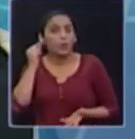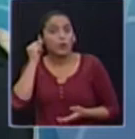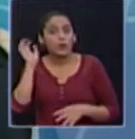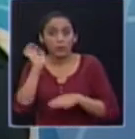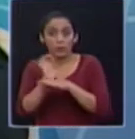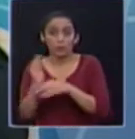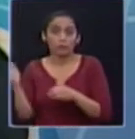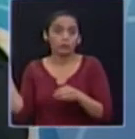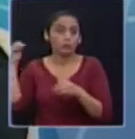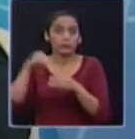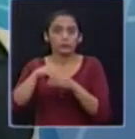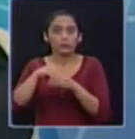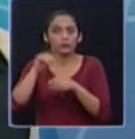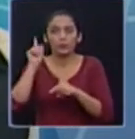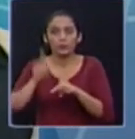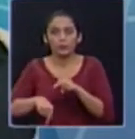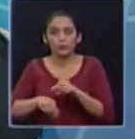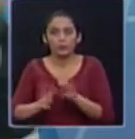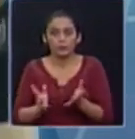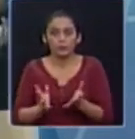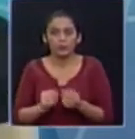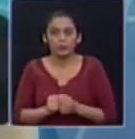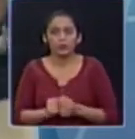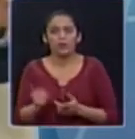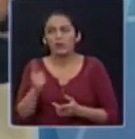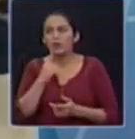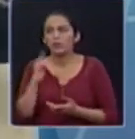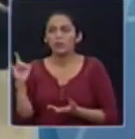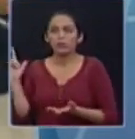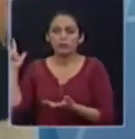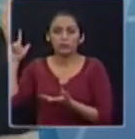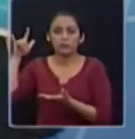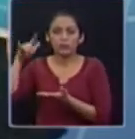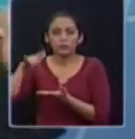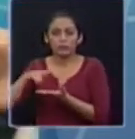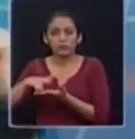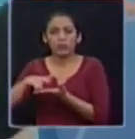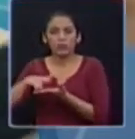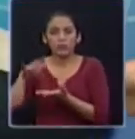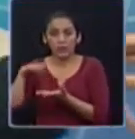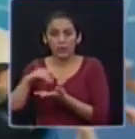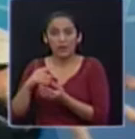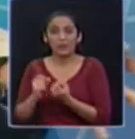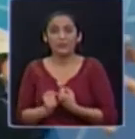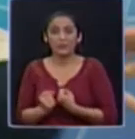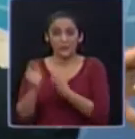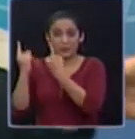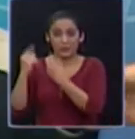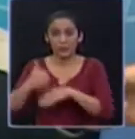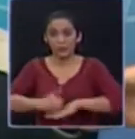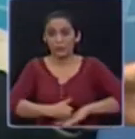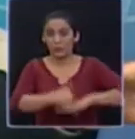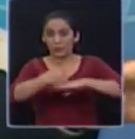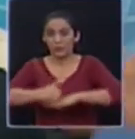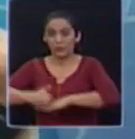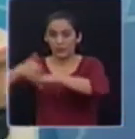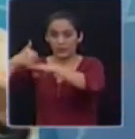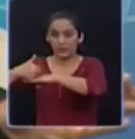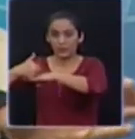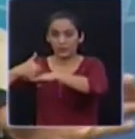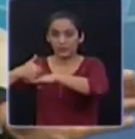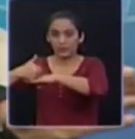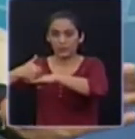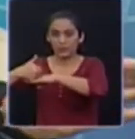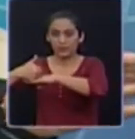aclarar porque ella llegó simplemente hasta los filtros de migración. Es decir, esa es área internacional. No es